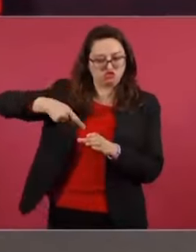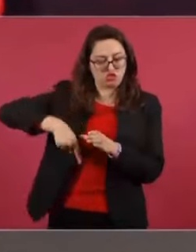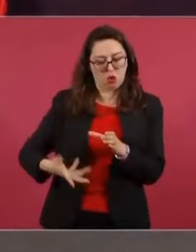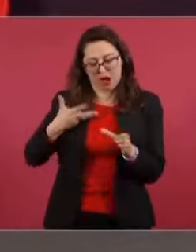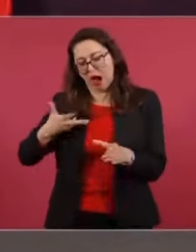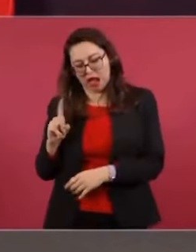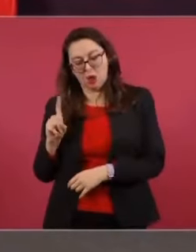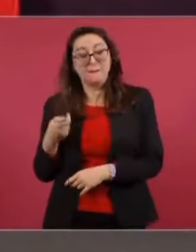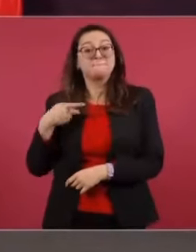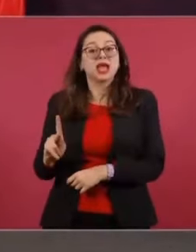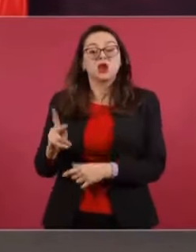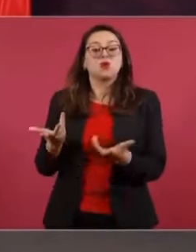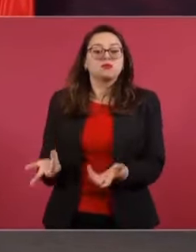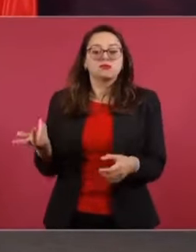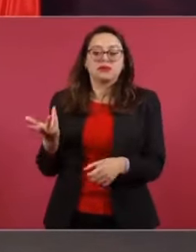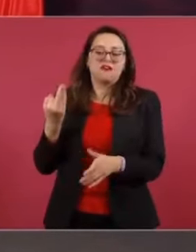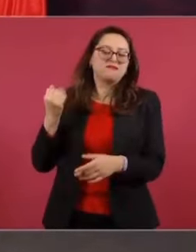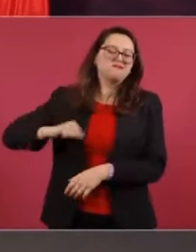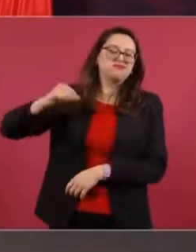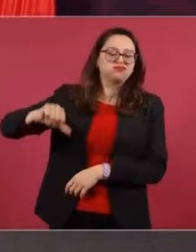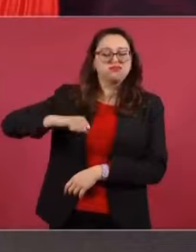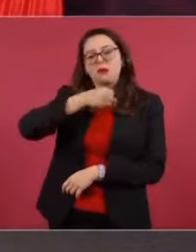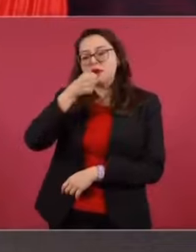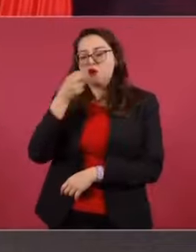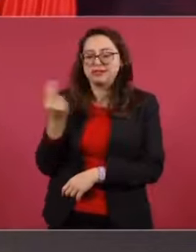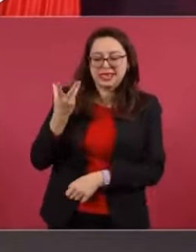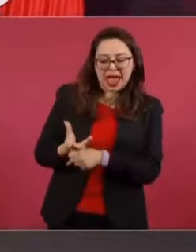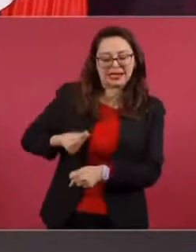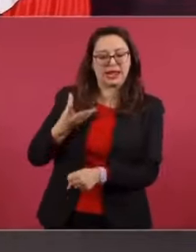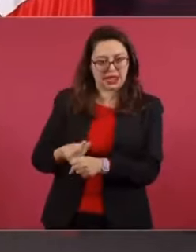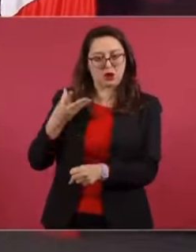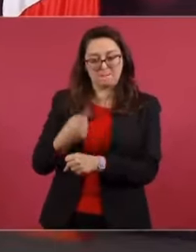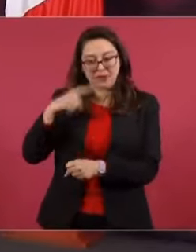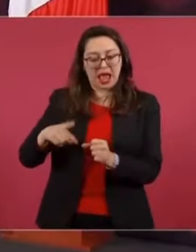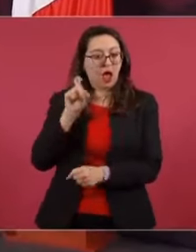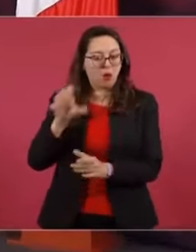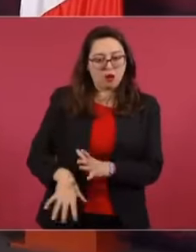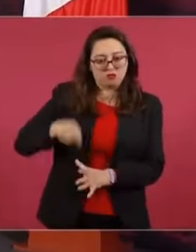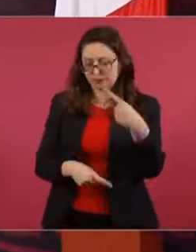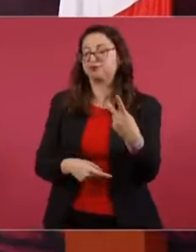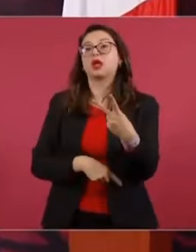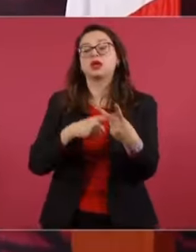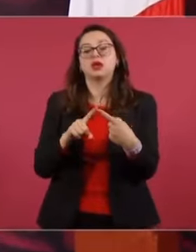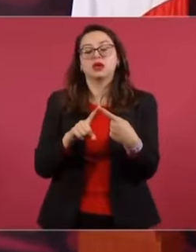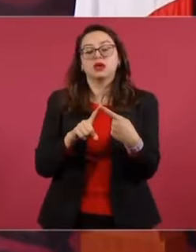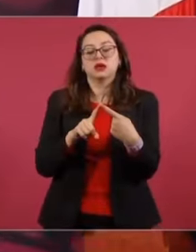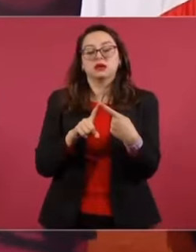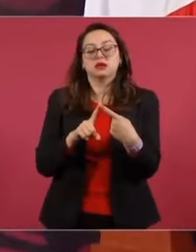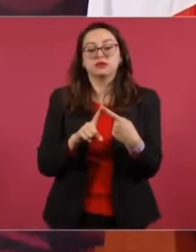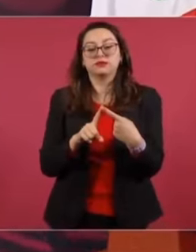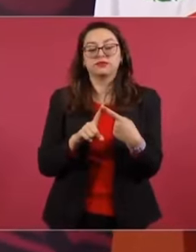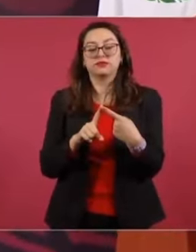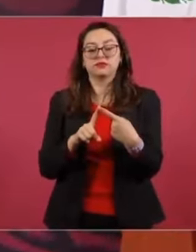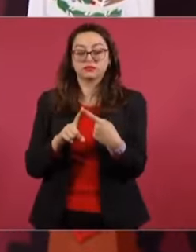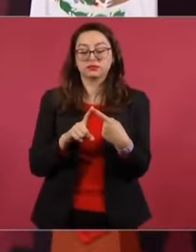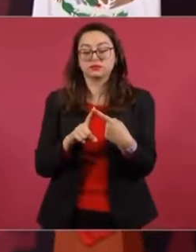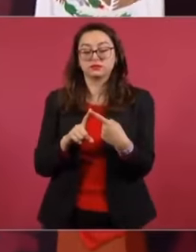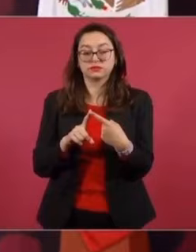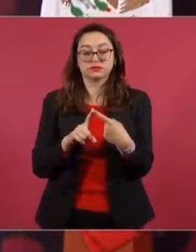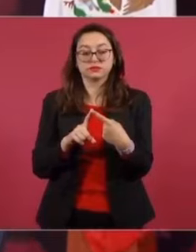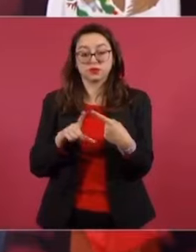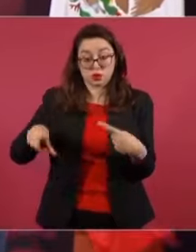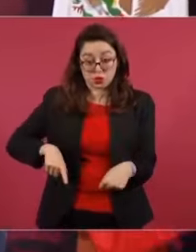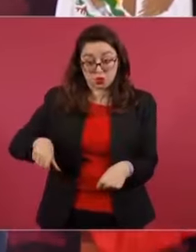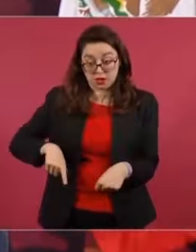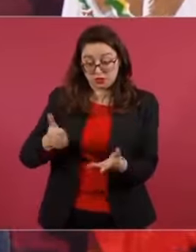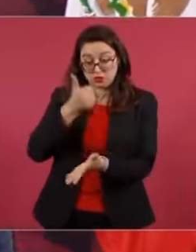que requieren atención para extraer agua. Eso se está haciendo de manera coordinada entre